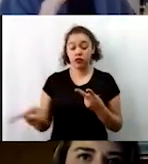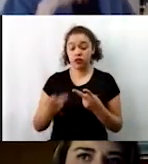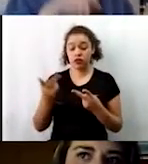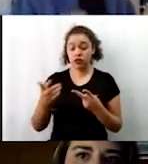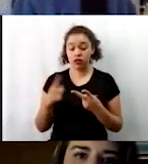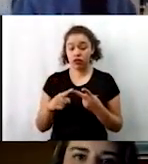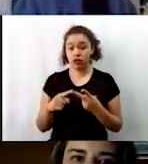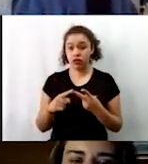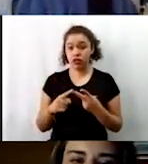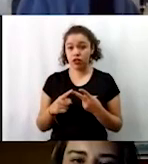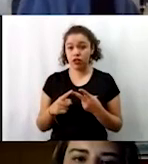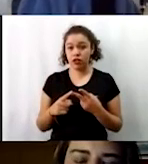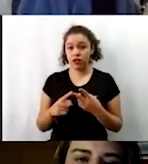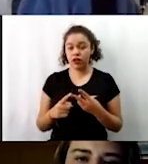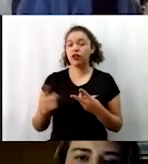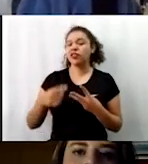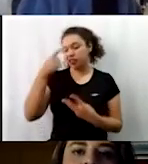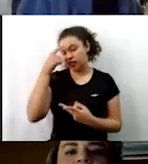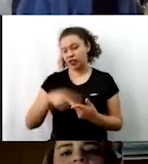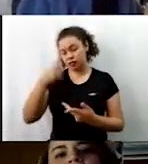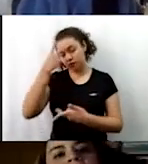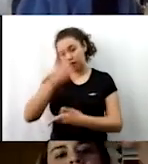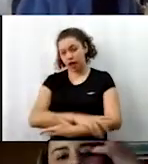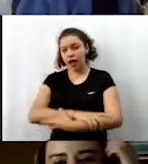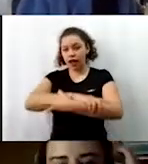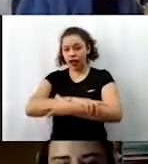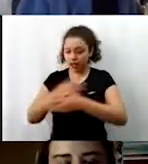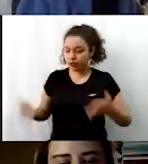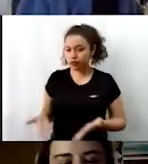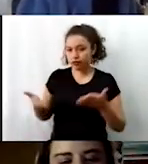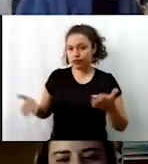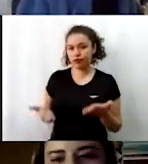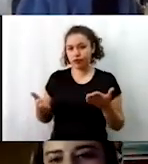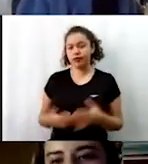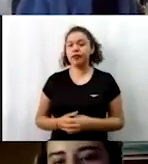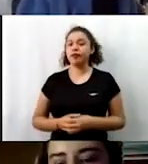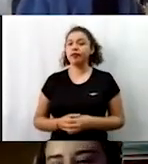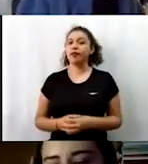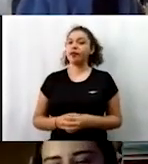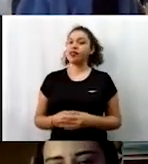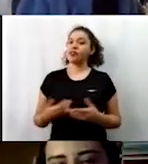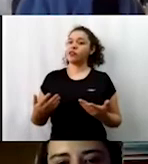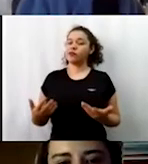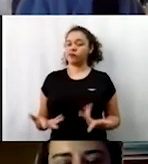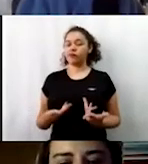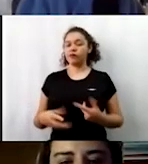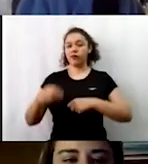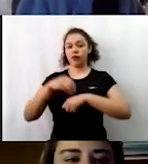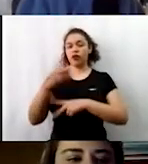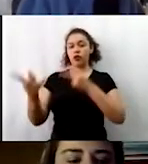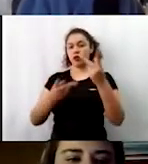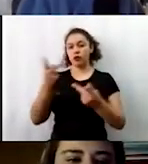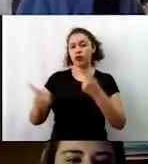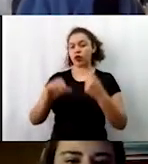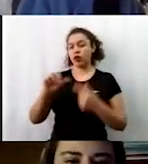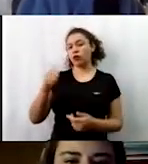es ¿qué creen que motiva las alianzas? Entonces, aquí sí, más que ponerles un cuestionario otro menti,